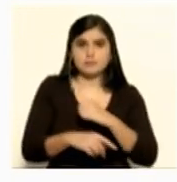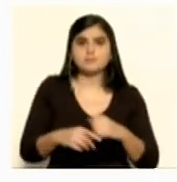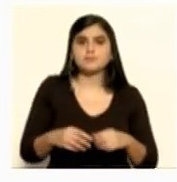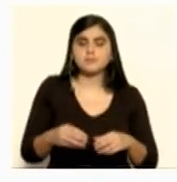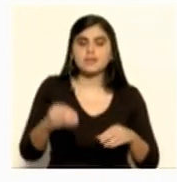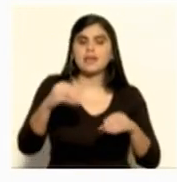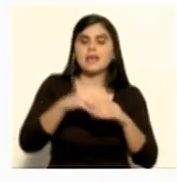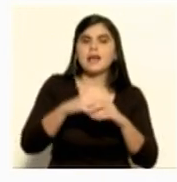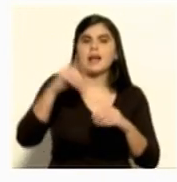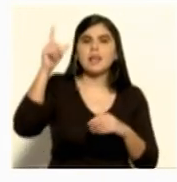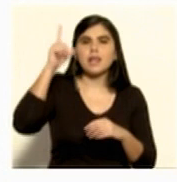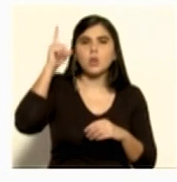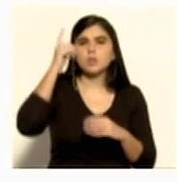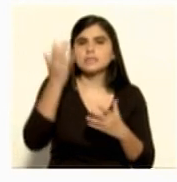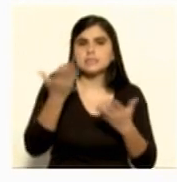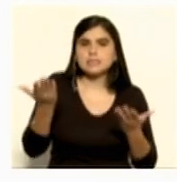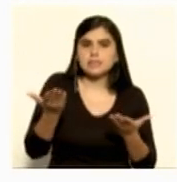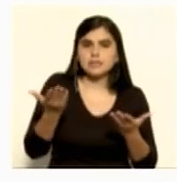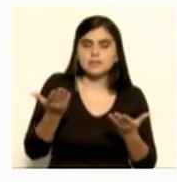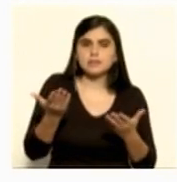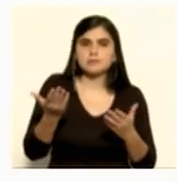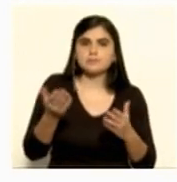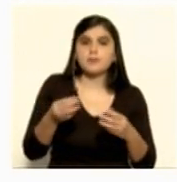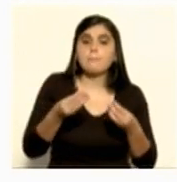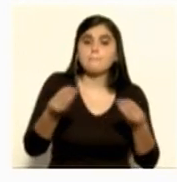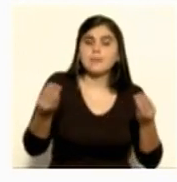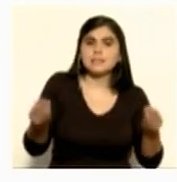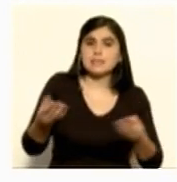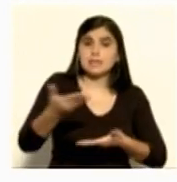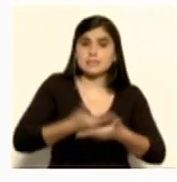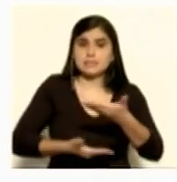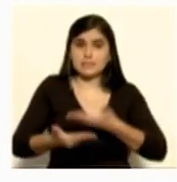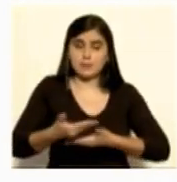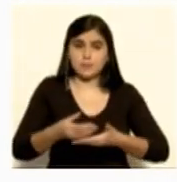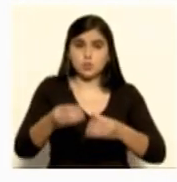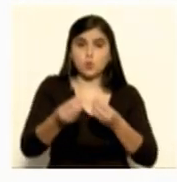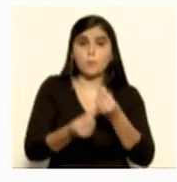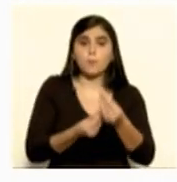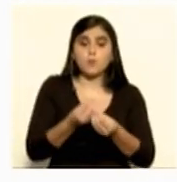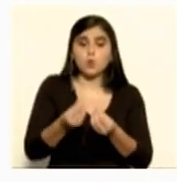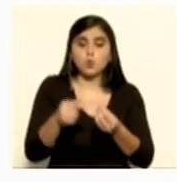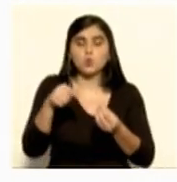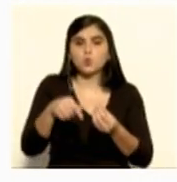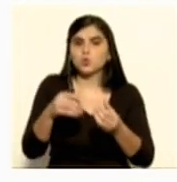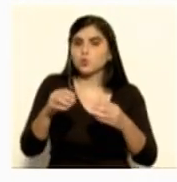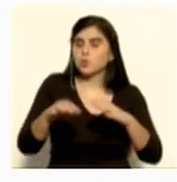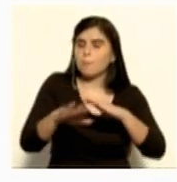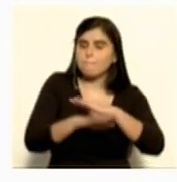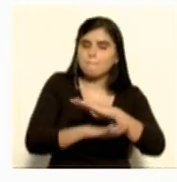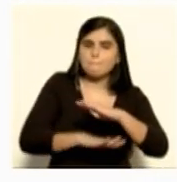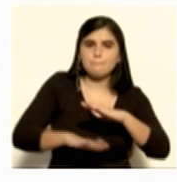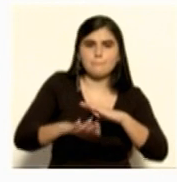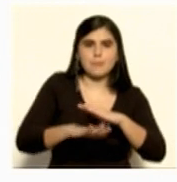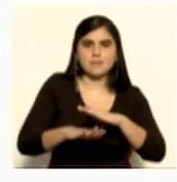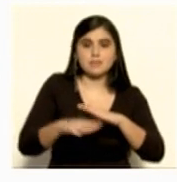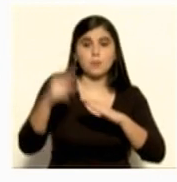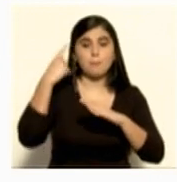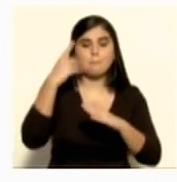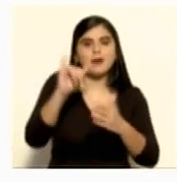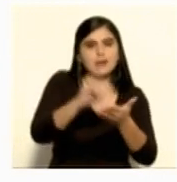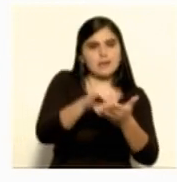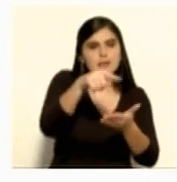las cadenas de suministros de materiales, servicios y productos y equipos indispensables para dichas